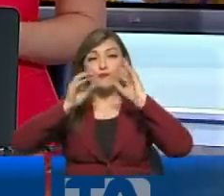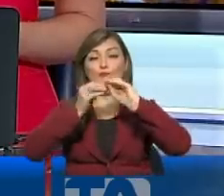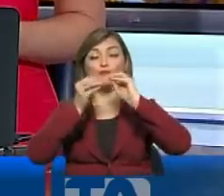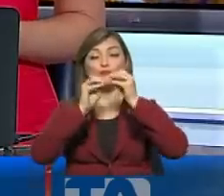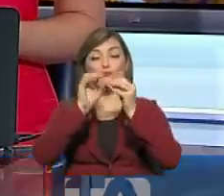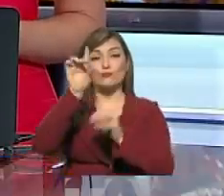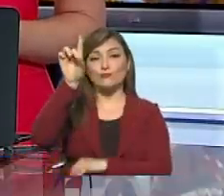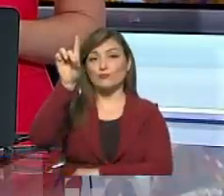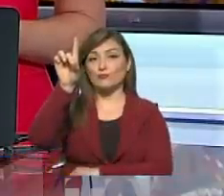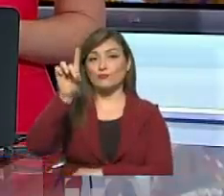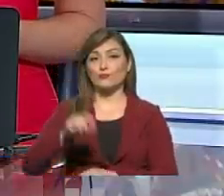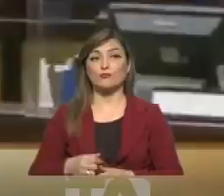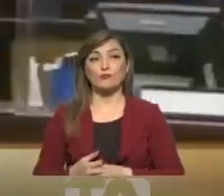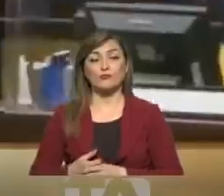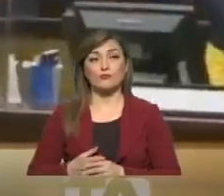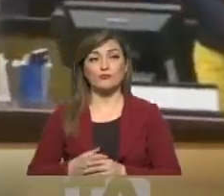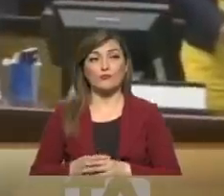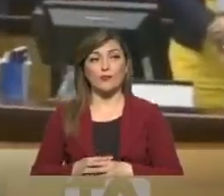bloque de UNES.